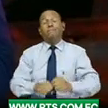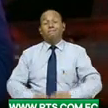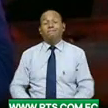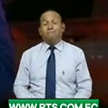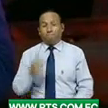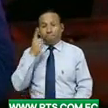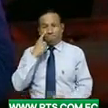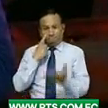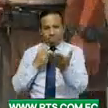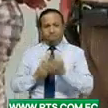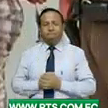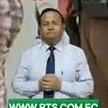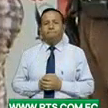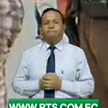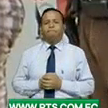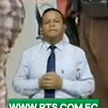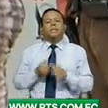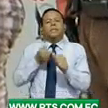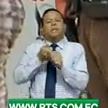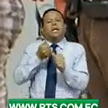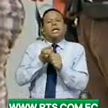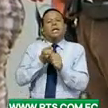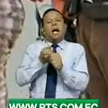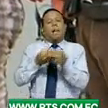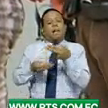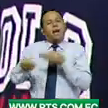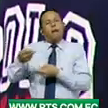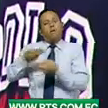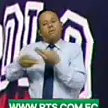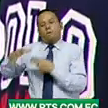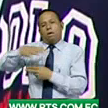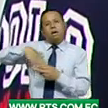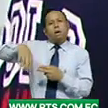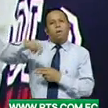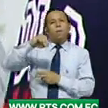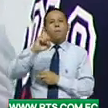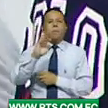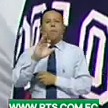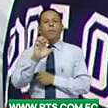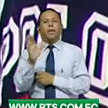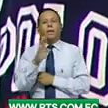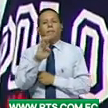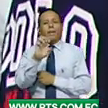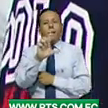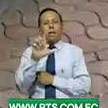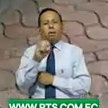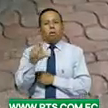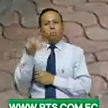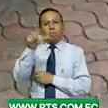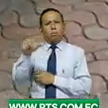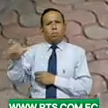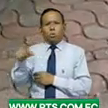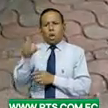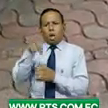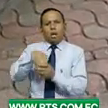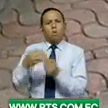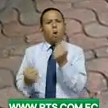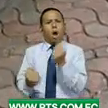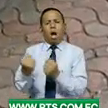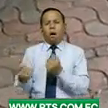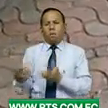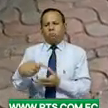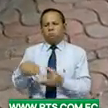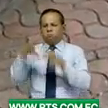fue cerca del mercado de Montebello donde les colocaron las esposas. Estas personas se movilizaban en ese carro y se atrevieron a enfrentarse a tiros con